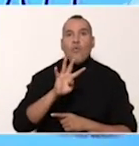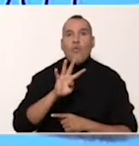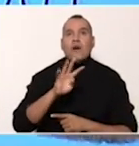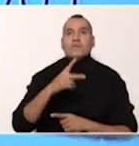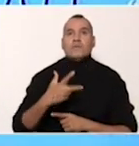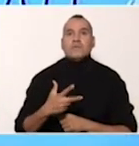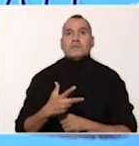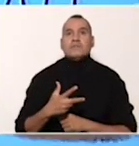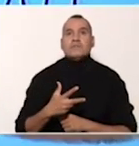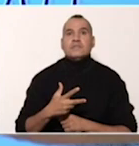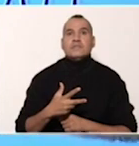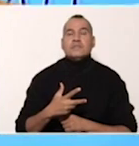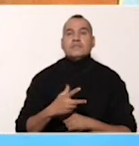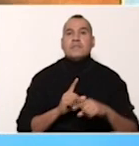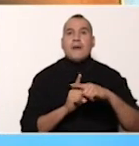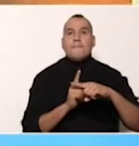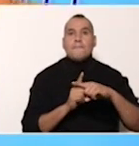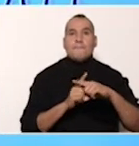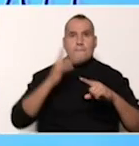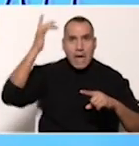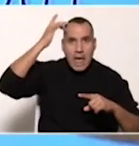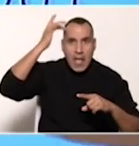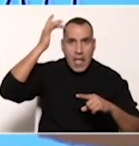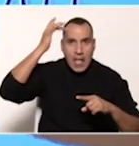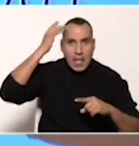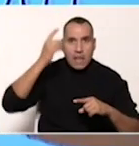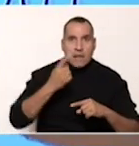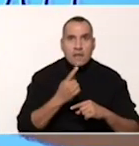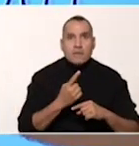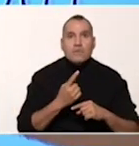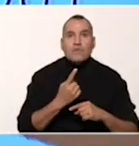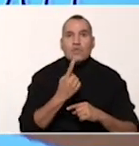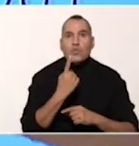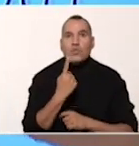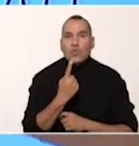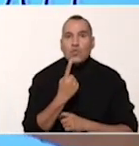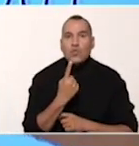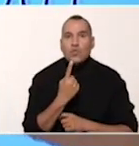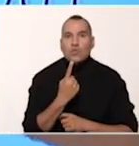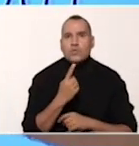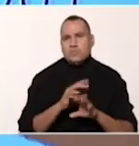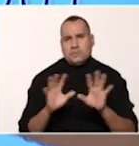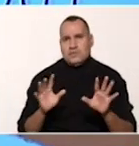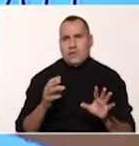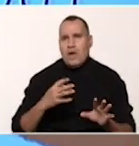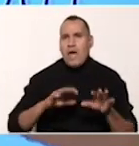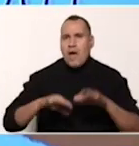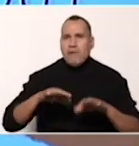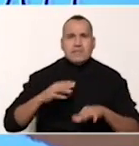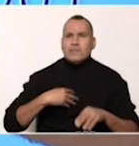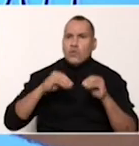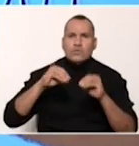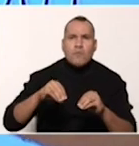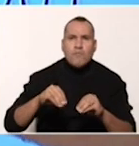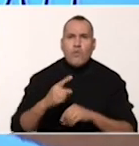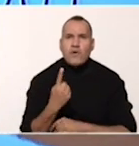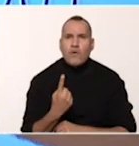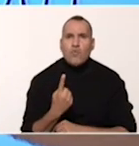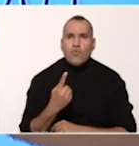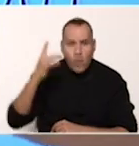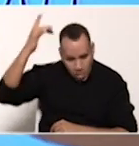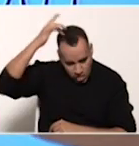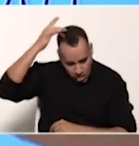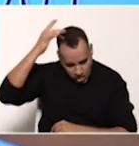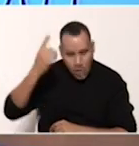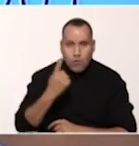mayor, que vendría siendo más. 4 menos 3, 1. El 1 no se pone porque se sobreentiende,